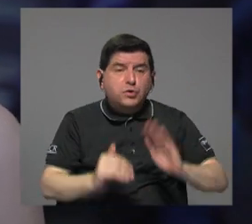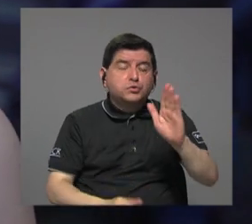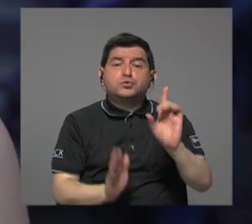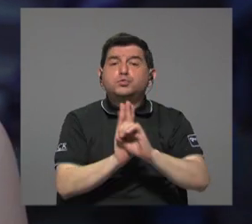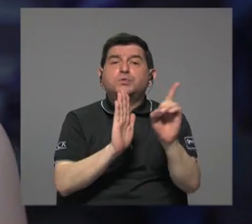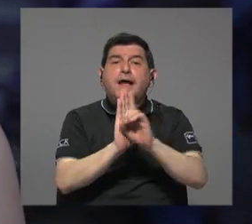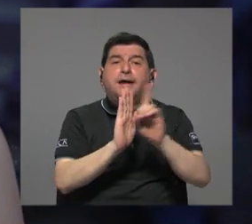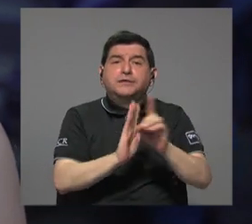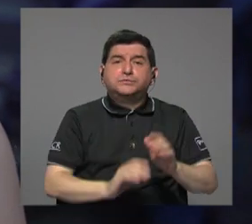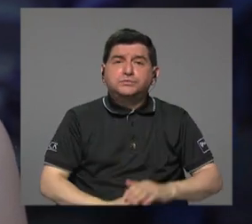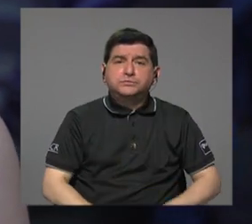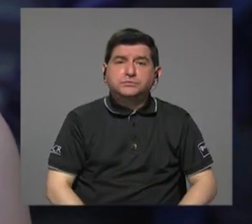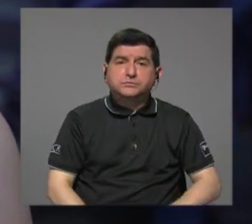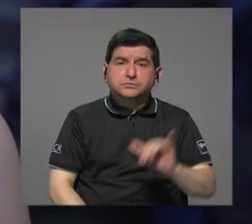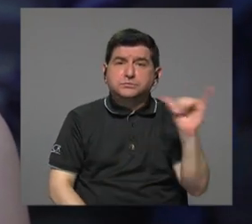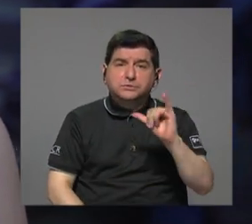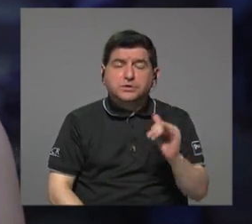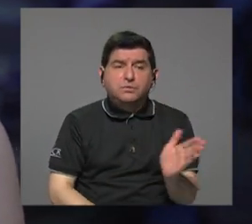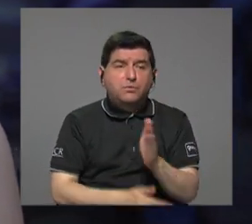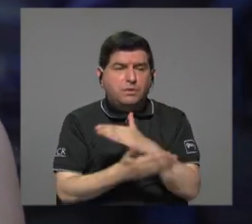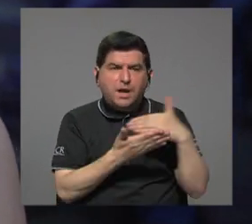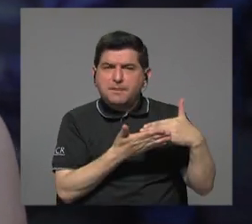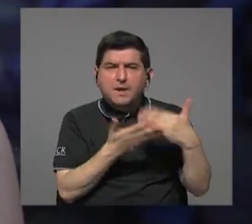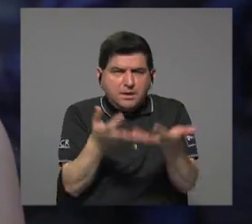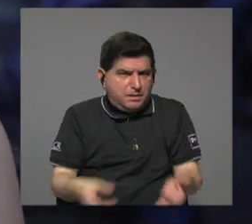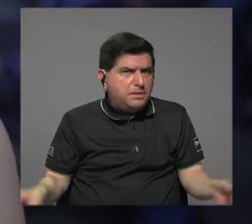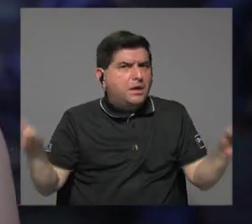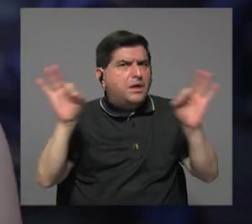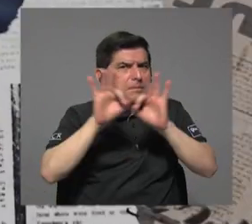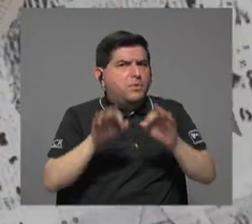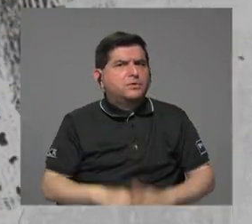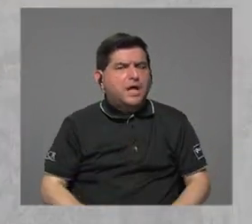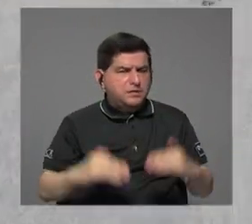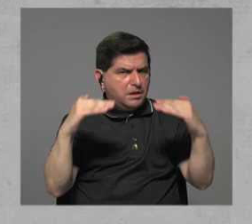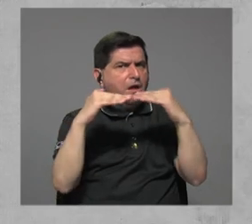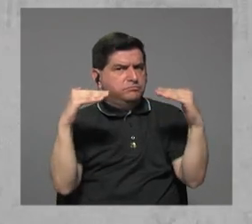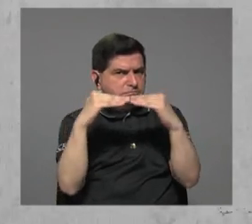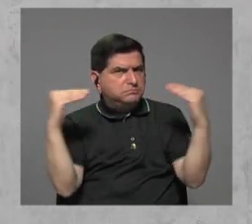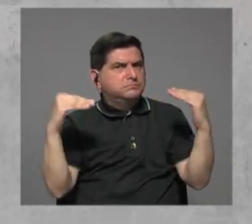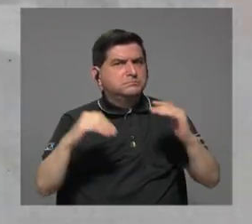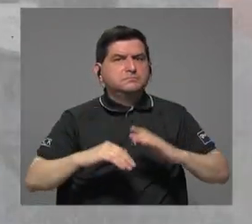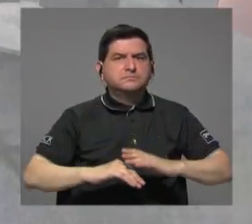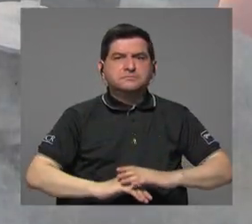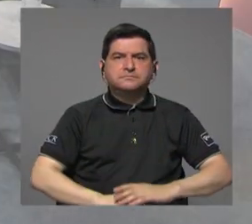derechos y también esa parte es como muy importante que sea más equitativo